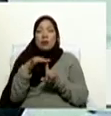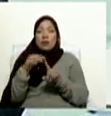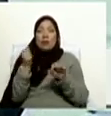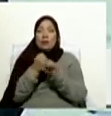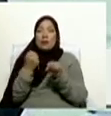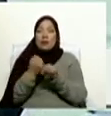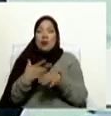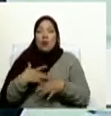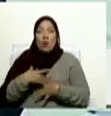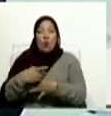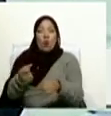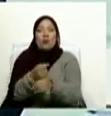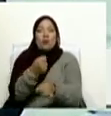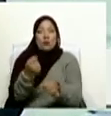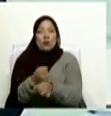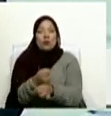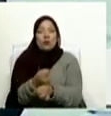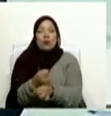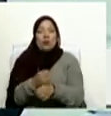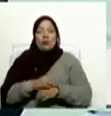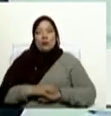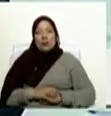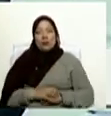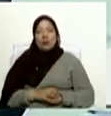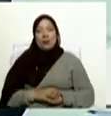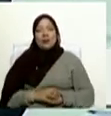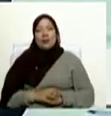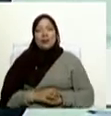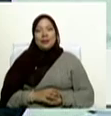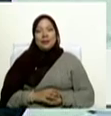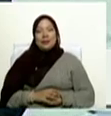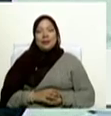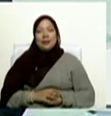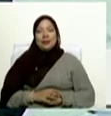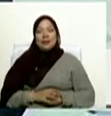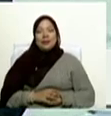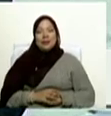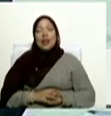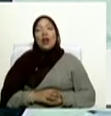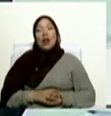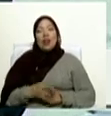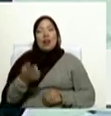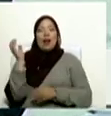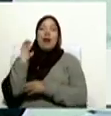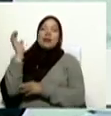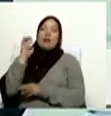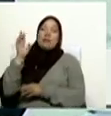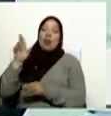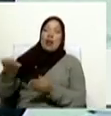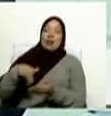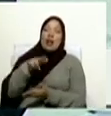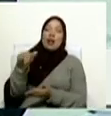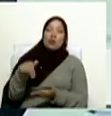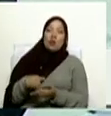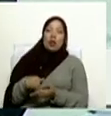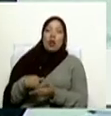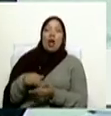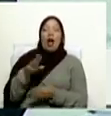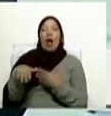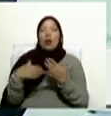nuestras antipatías la convocatoria a la unidad nacional nos obliga a ser